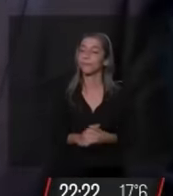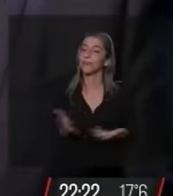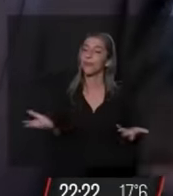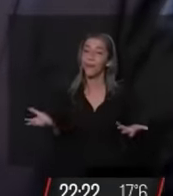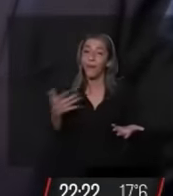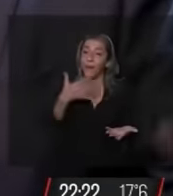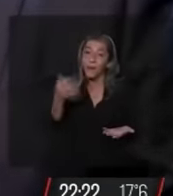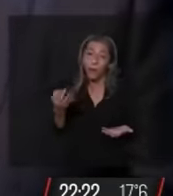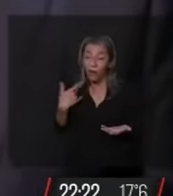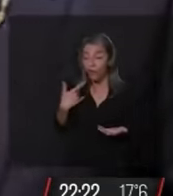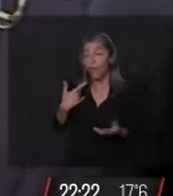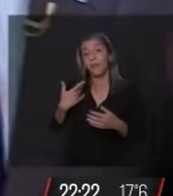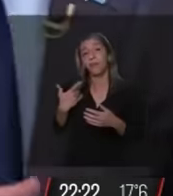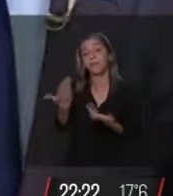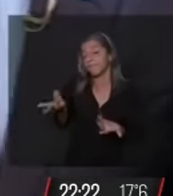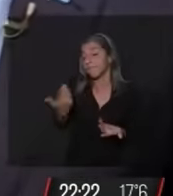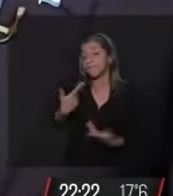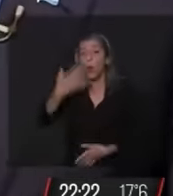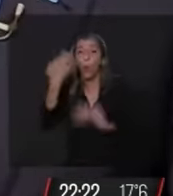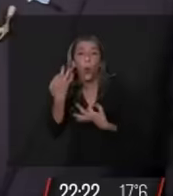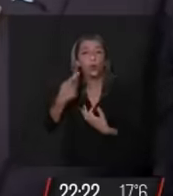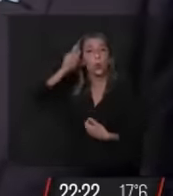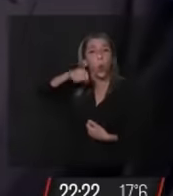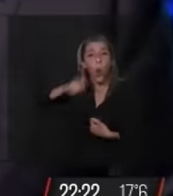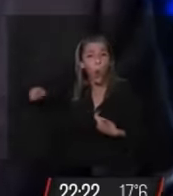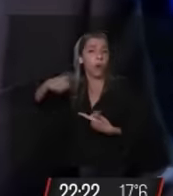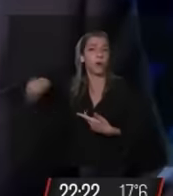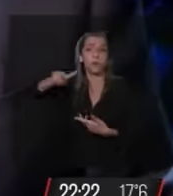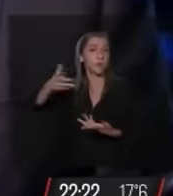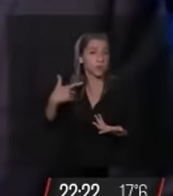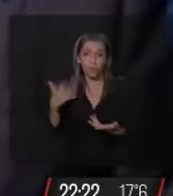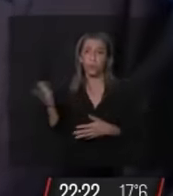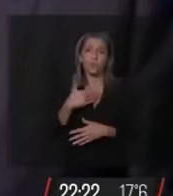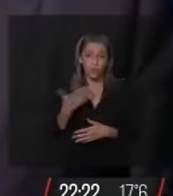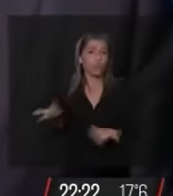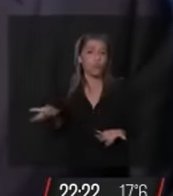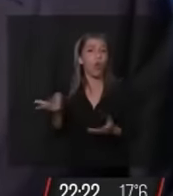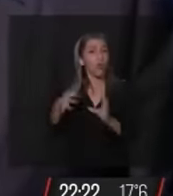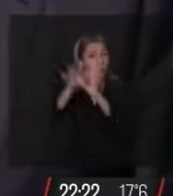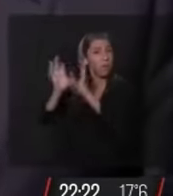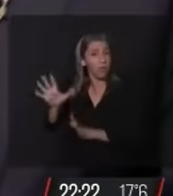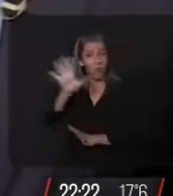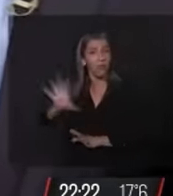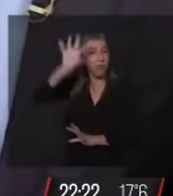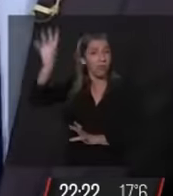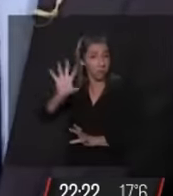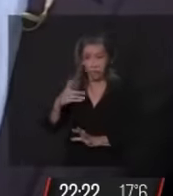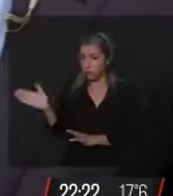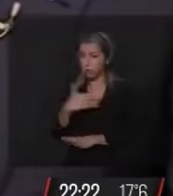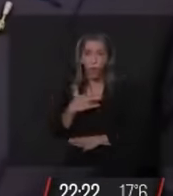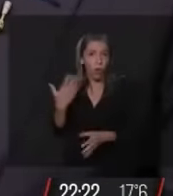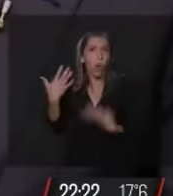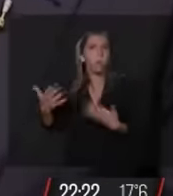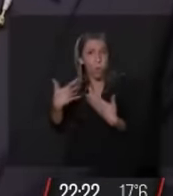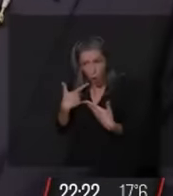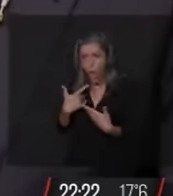fuerzas federales y los jueces federales tienen jurisdicción en el territorio, y mucho más en la lucha contra el narcotráfico, así como también en la lucha contra la trata